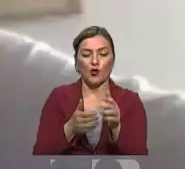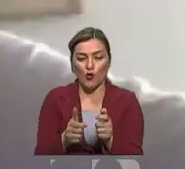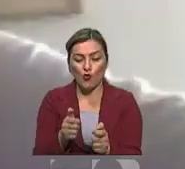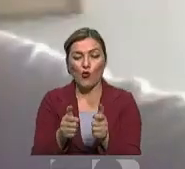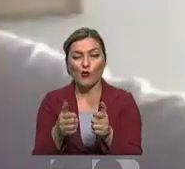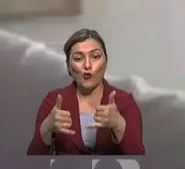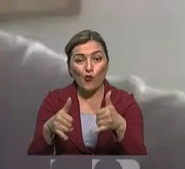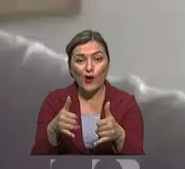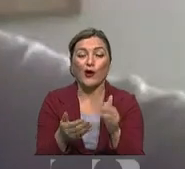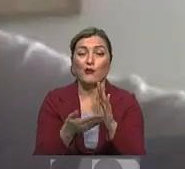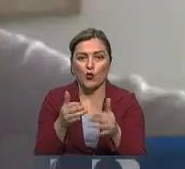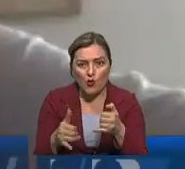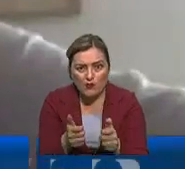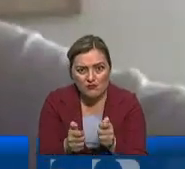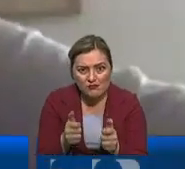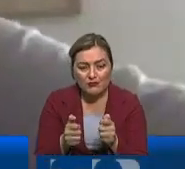Un niño